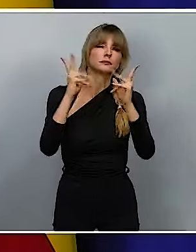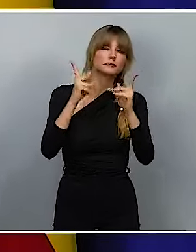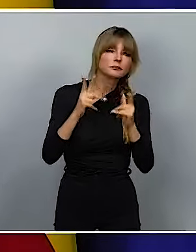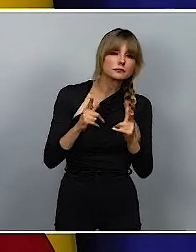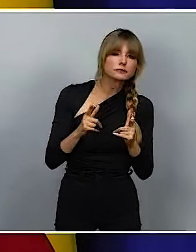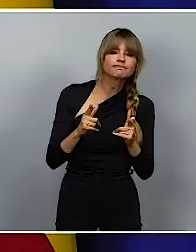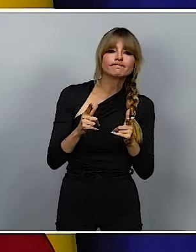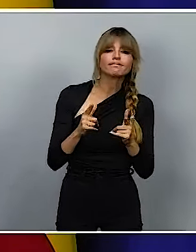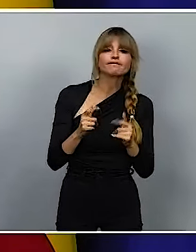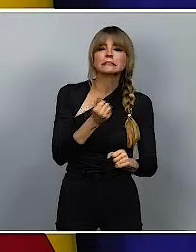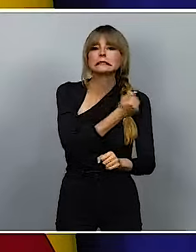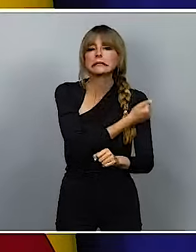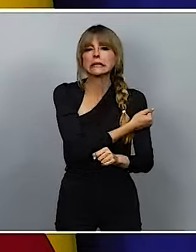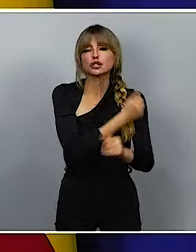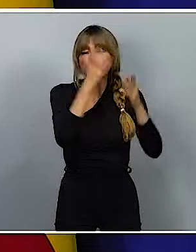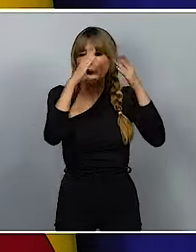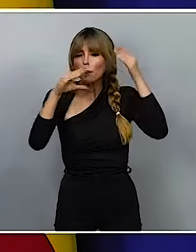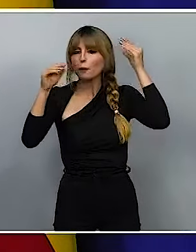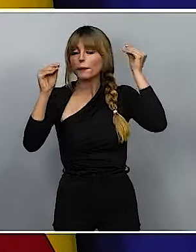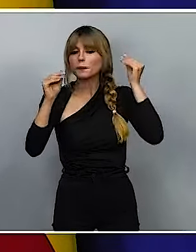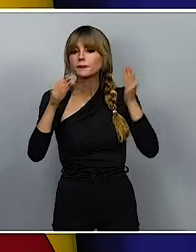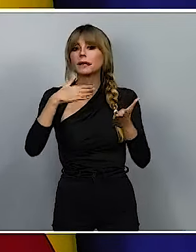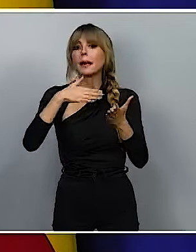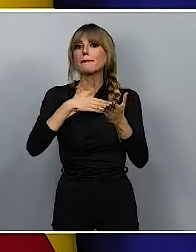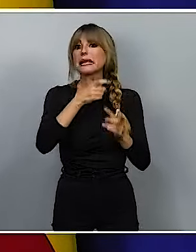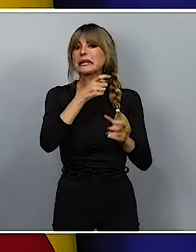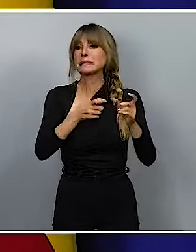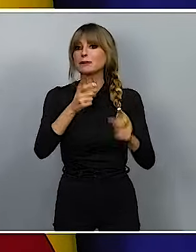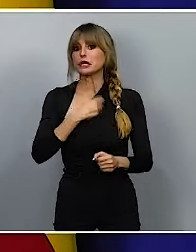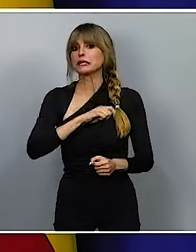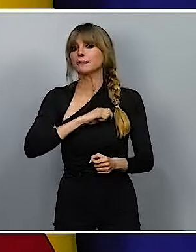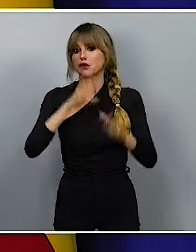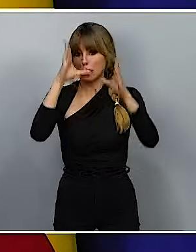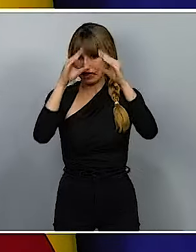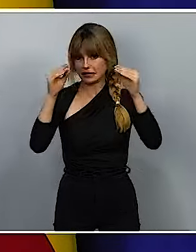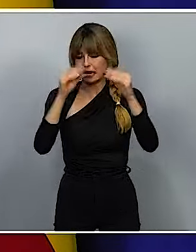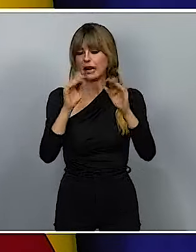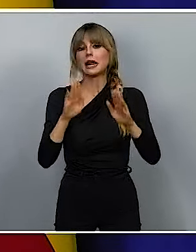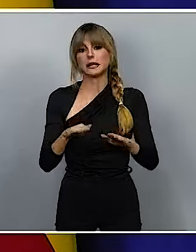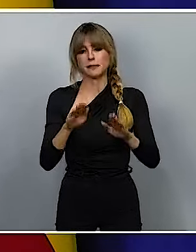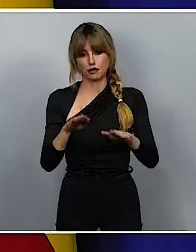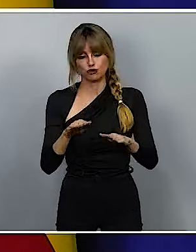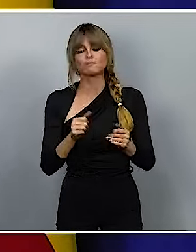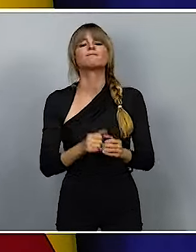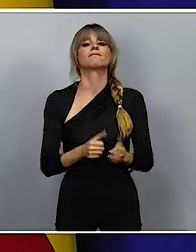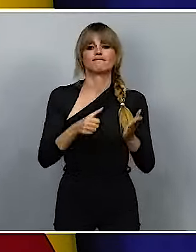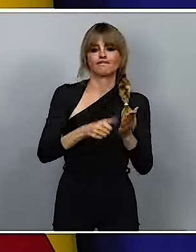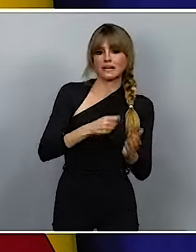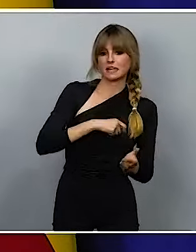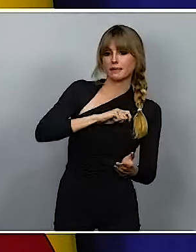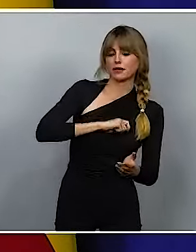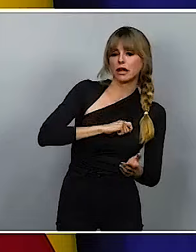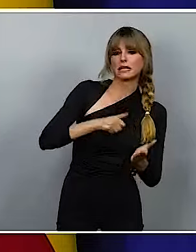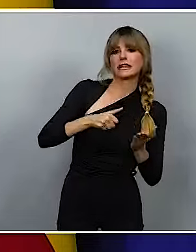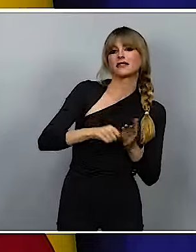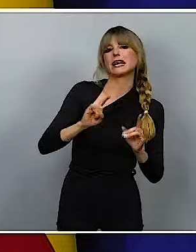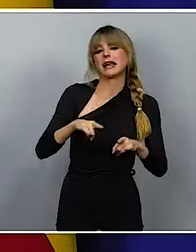nuestro registro consular algo más de 1000 españoles Incluyendo a nacionales españoles dobles